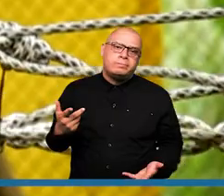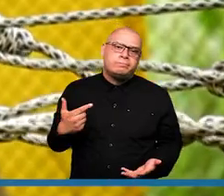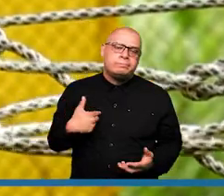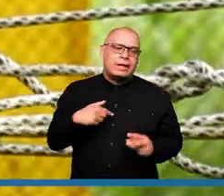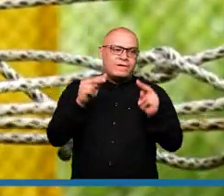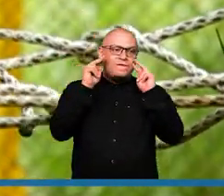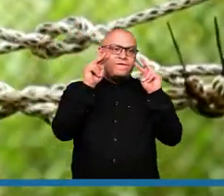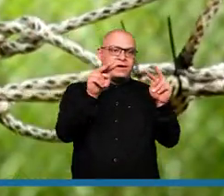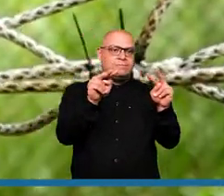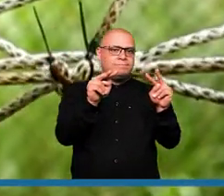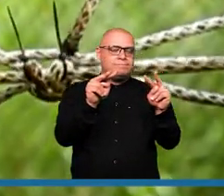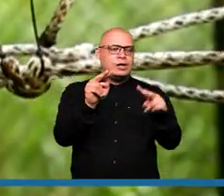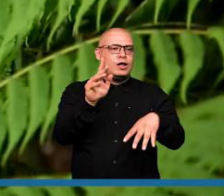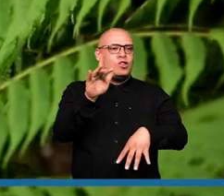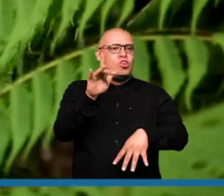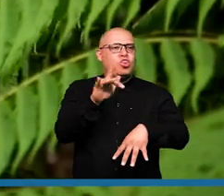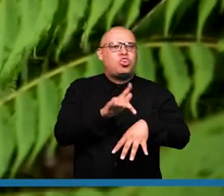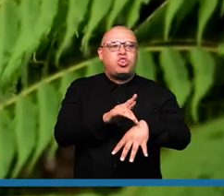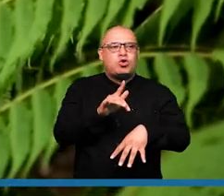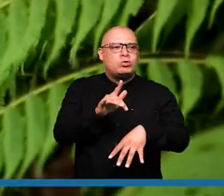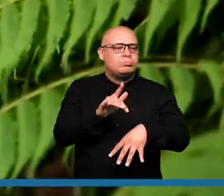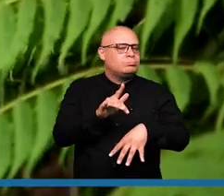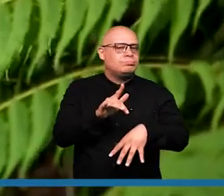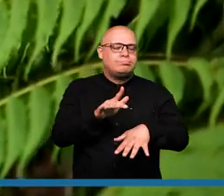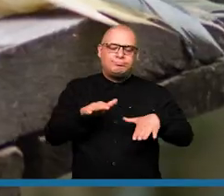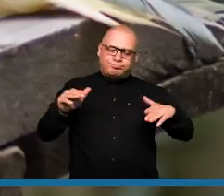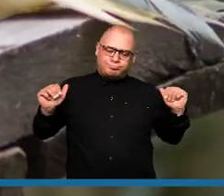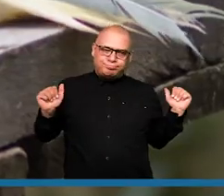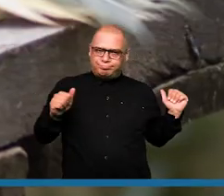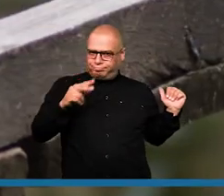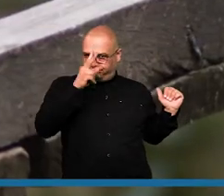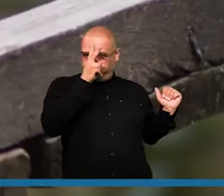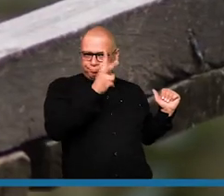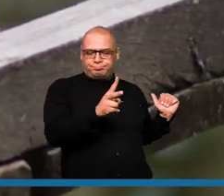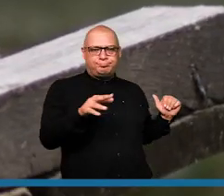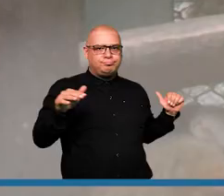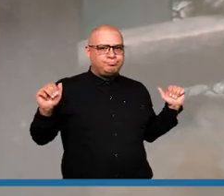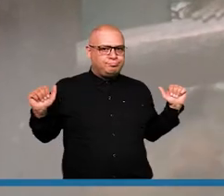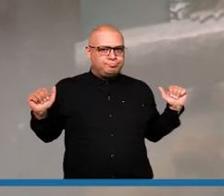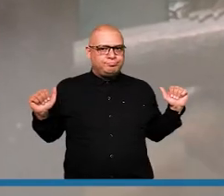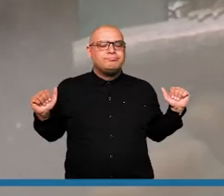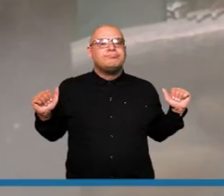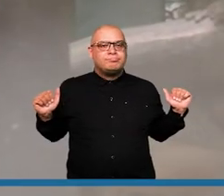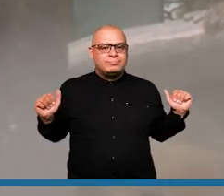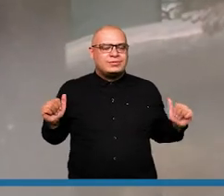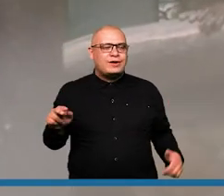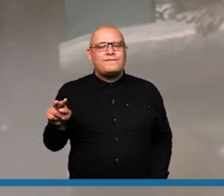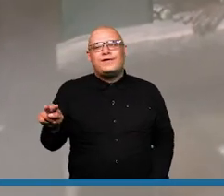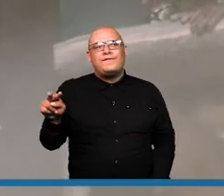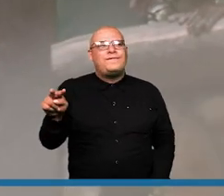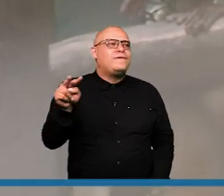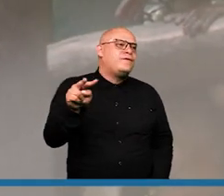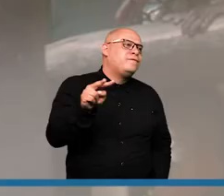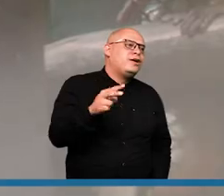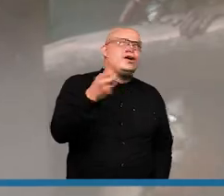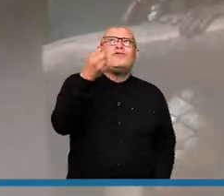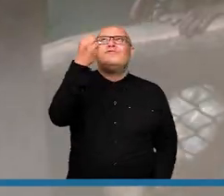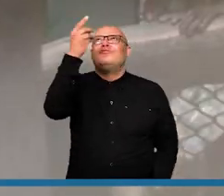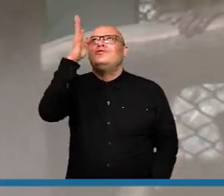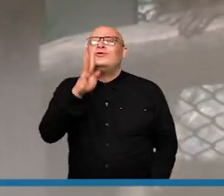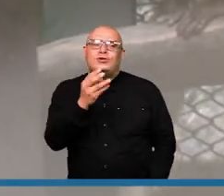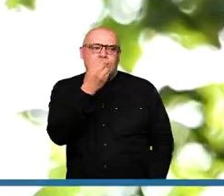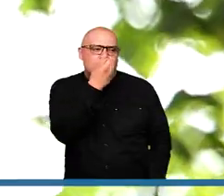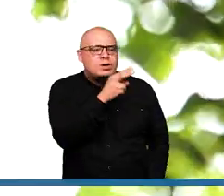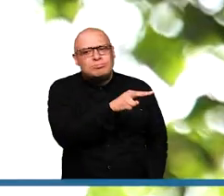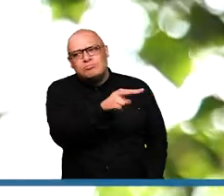ver. Verlos es apreciar la grandeza de Dios y de la naturaleza. Y definitivamente no queremos que ellos